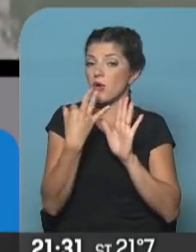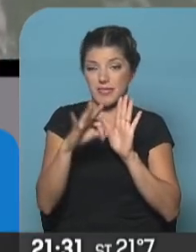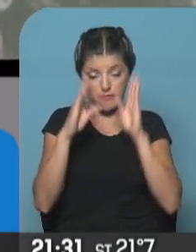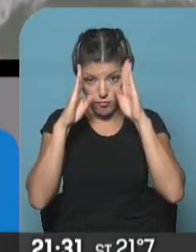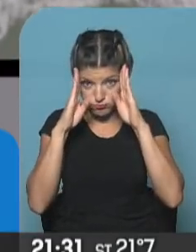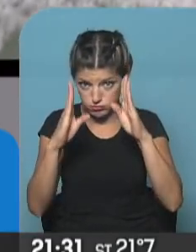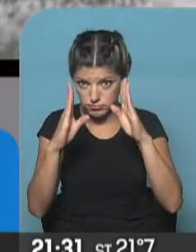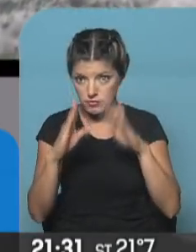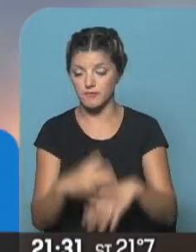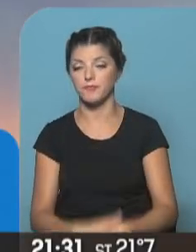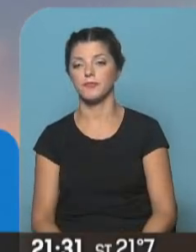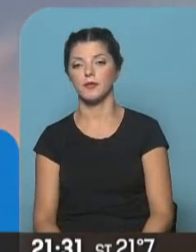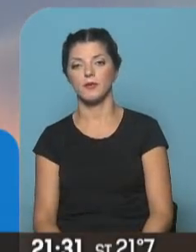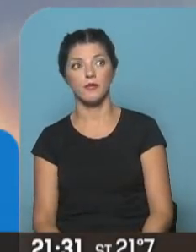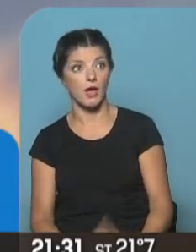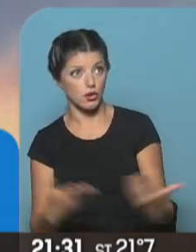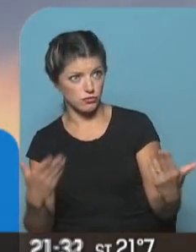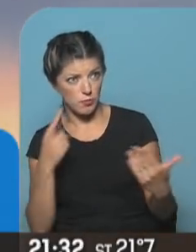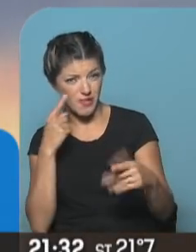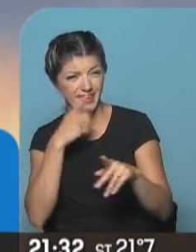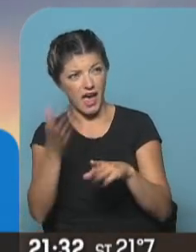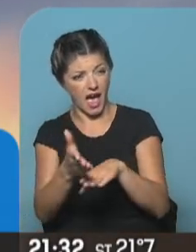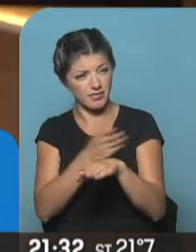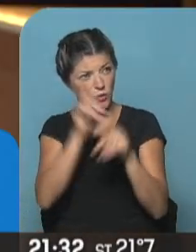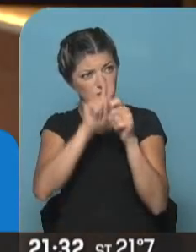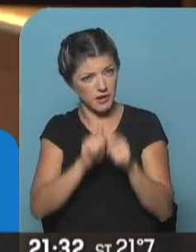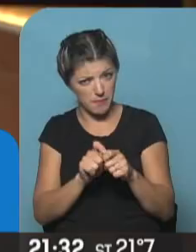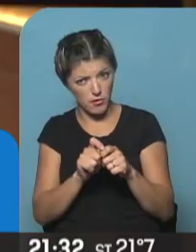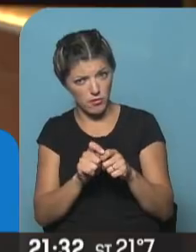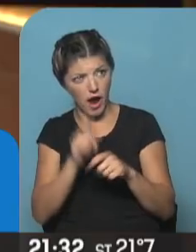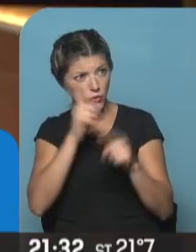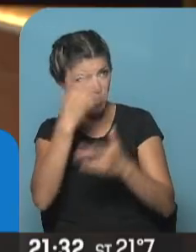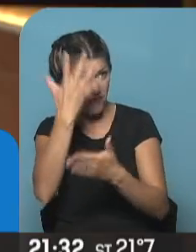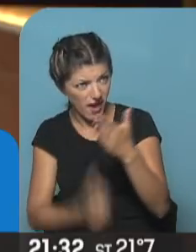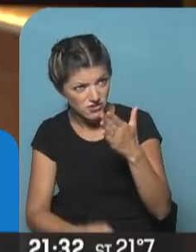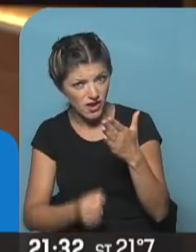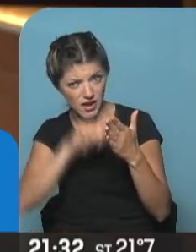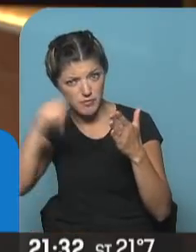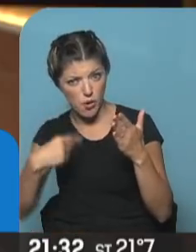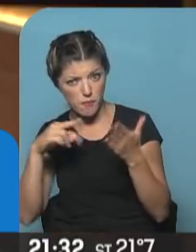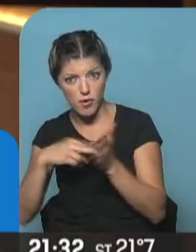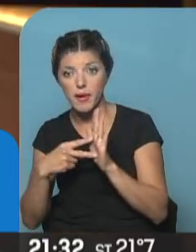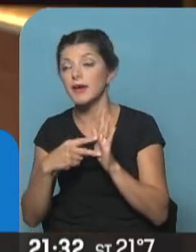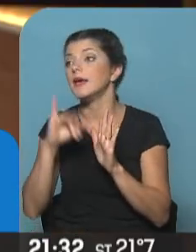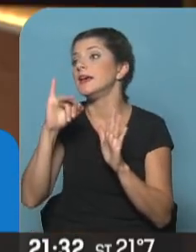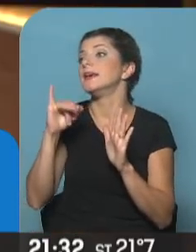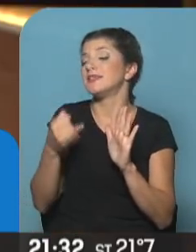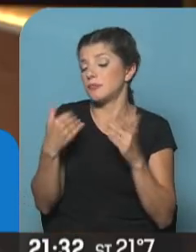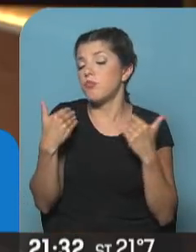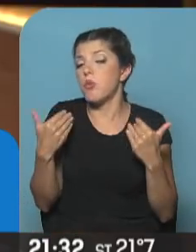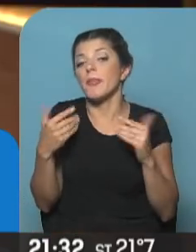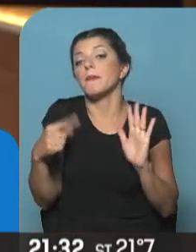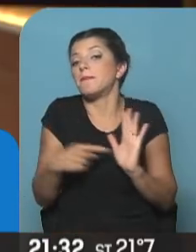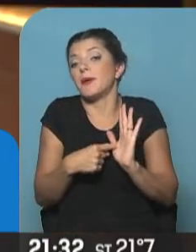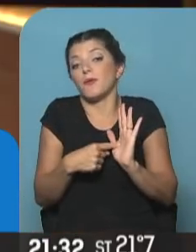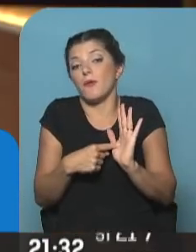origen podría haber estado en algún error en esa reparación de medio término. Es probable, es probable, es posible, pero no se